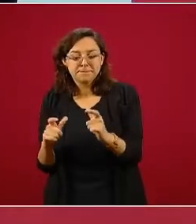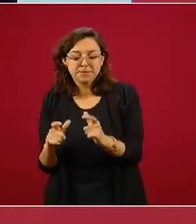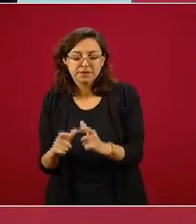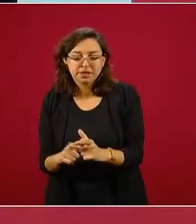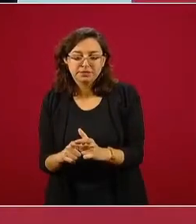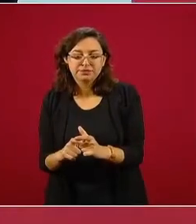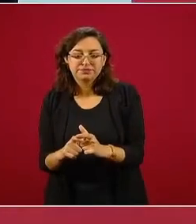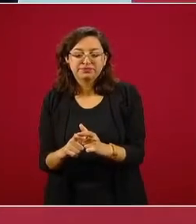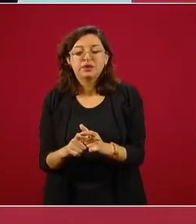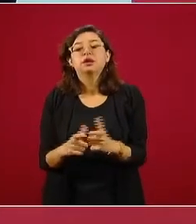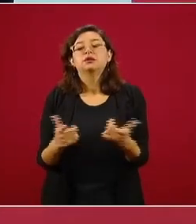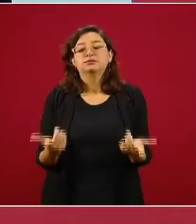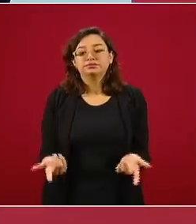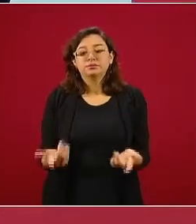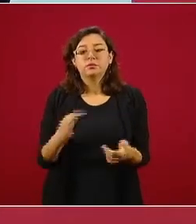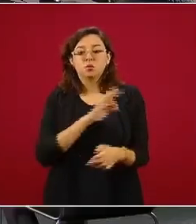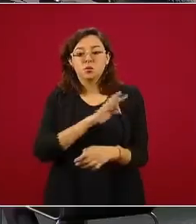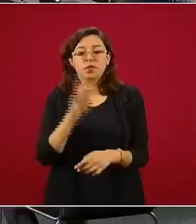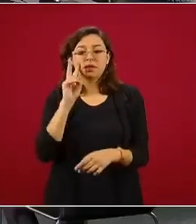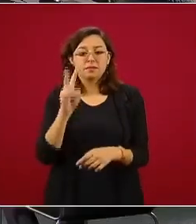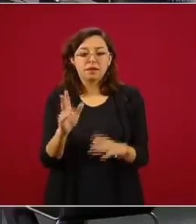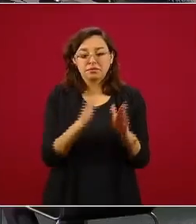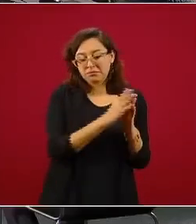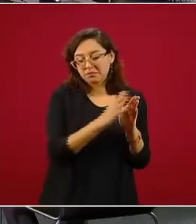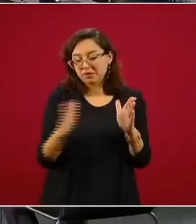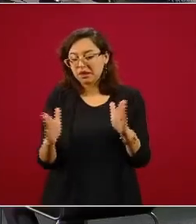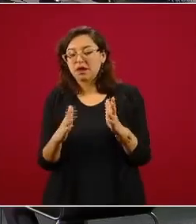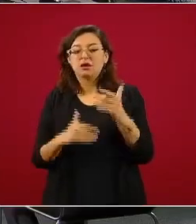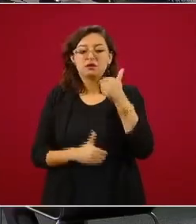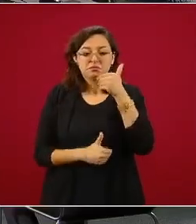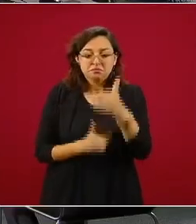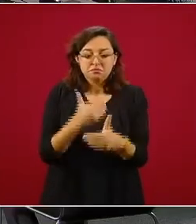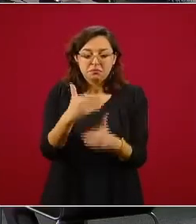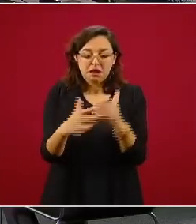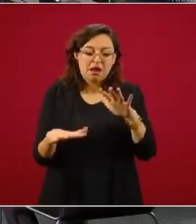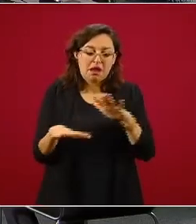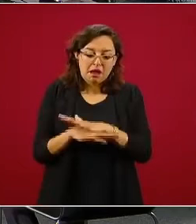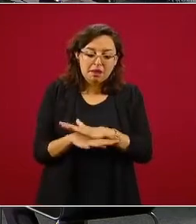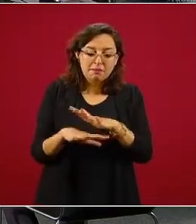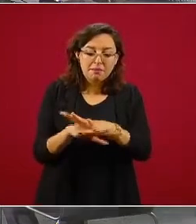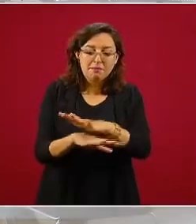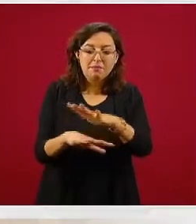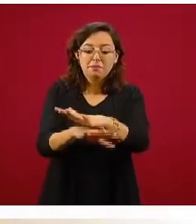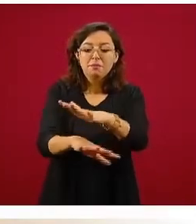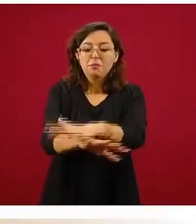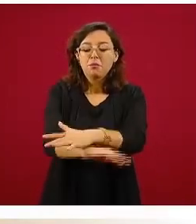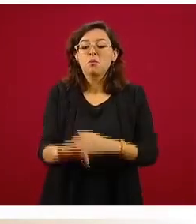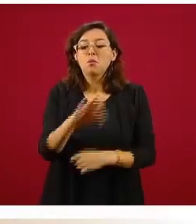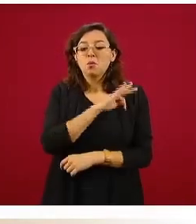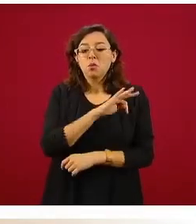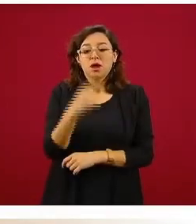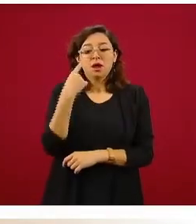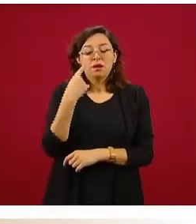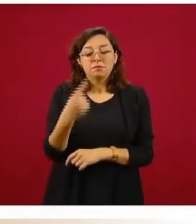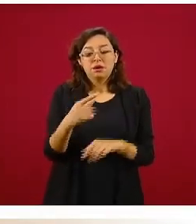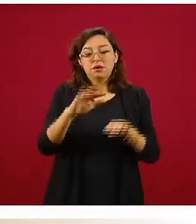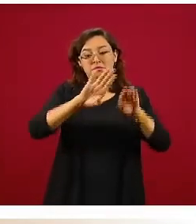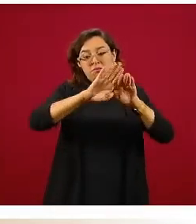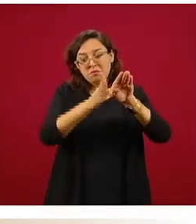puede ver cómo va cambiando en el tiempo. Noten ustedes que en todo momento, en las zonas